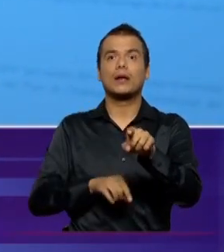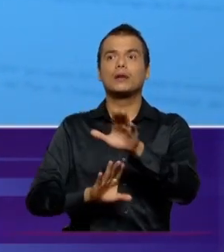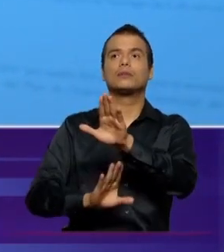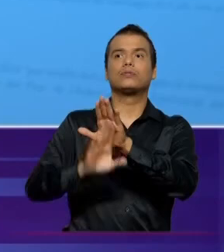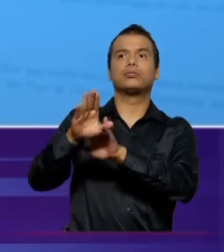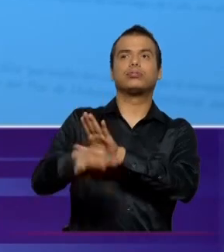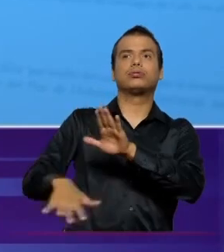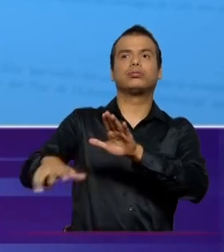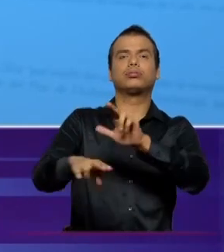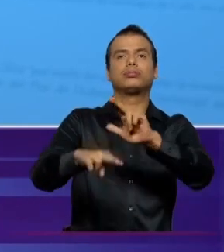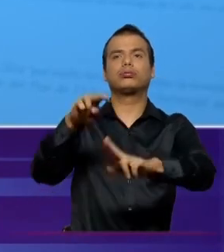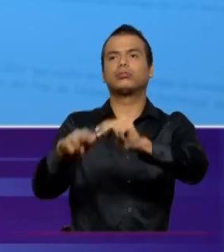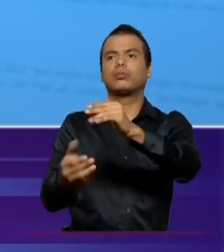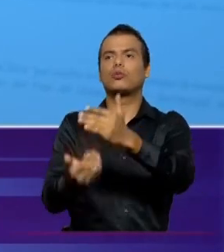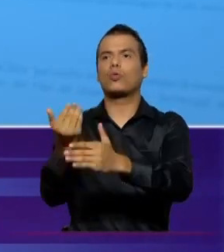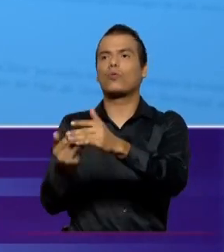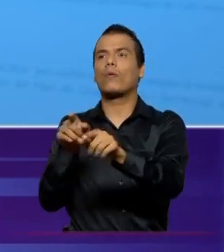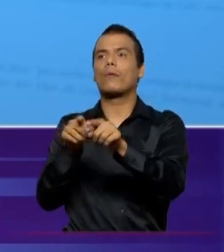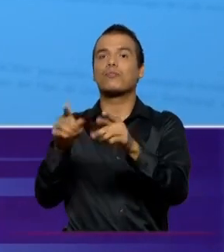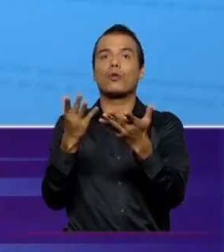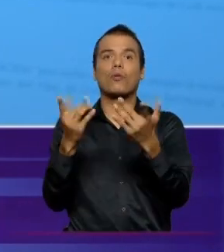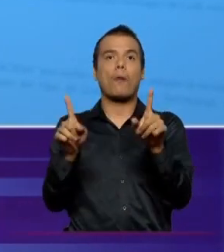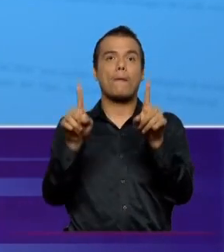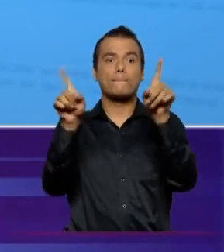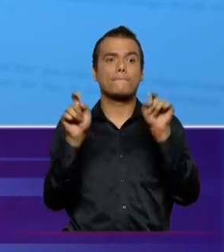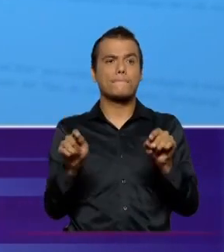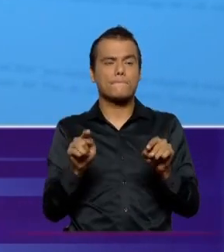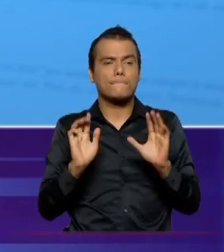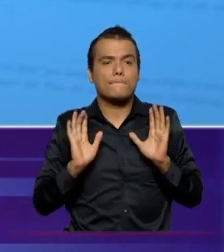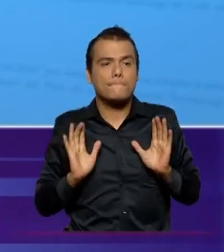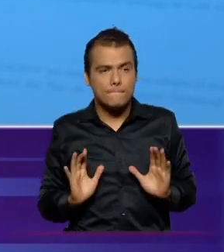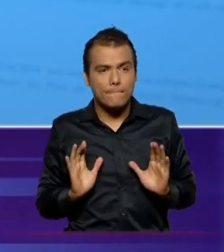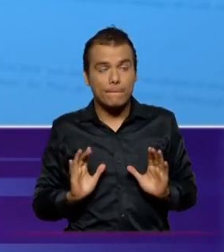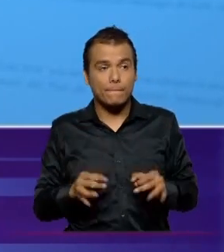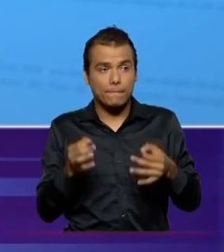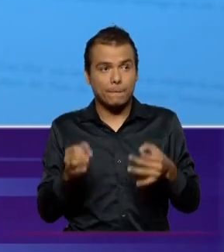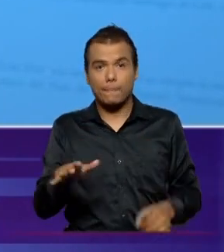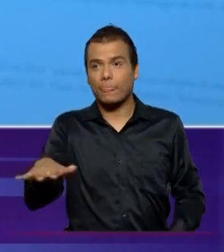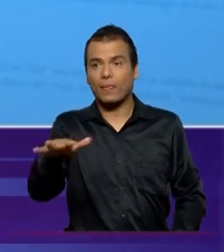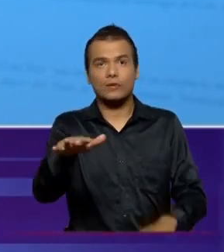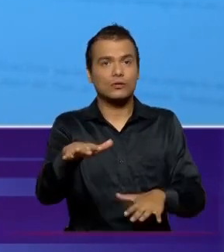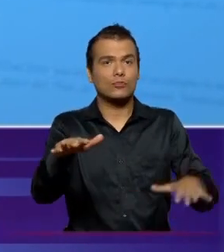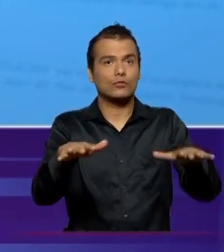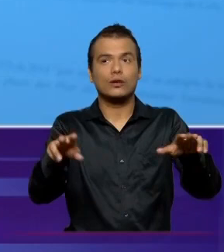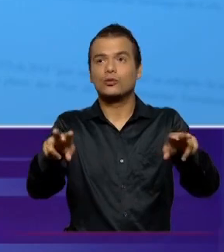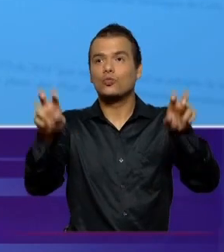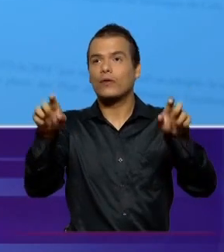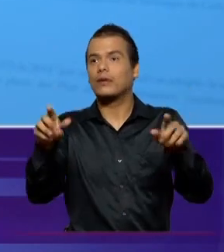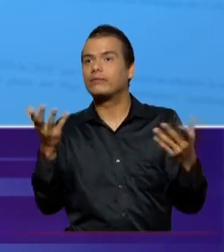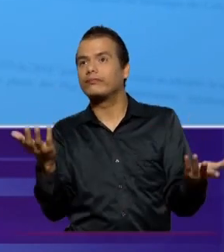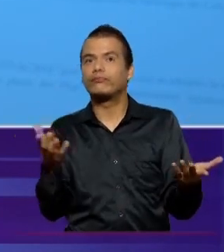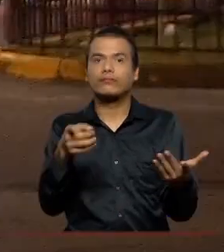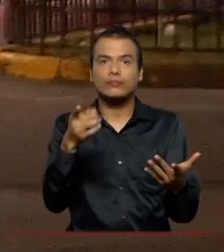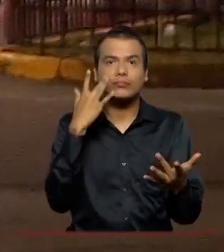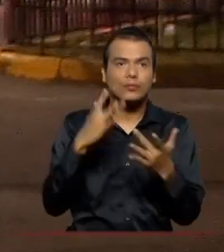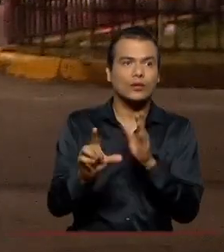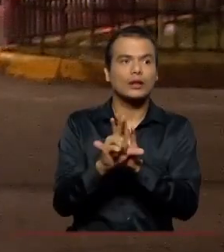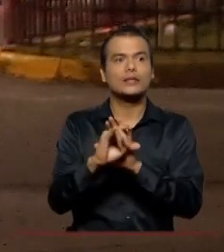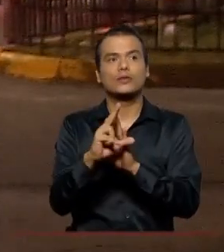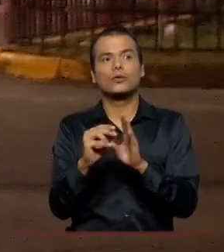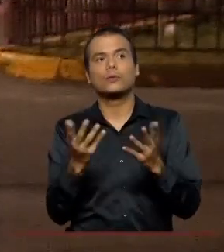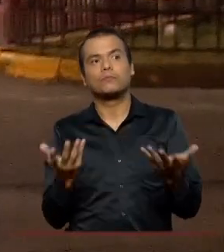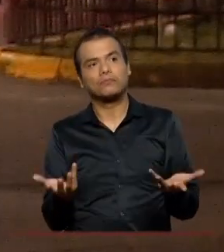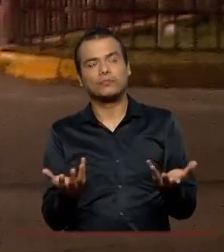ciudad, tanto en el área urbana como en el área rural. De momento, las zonas de expansión quedaron en el limbo jurídico. Consultamos